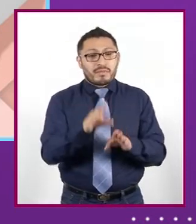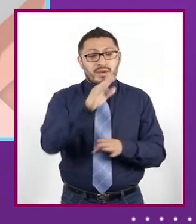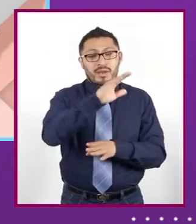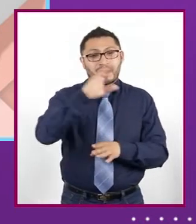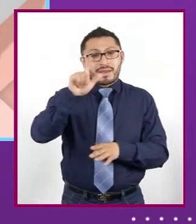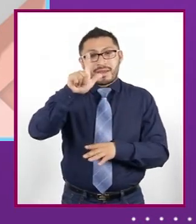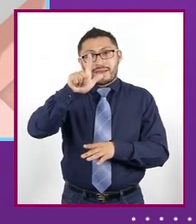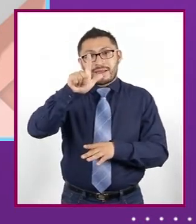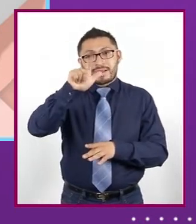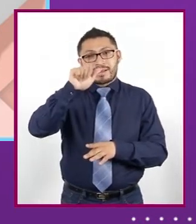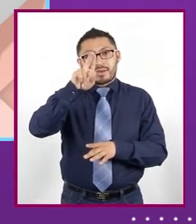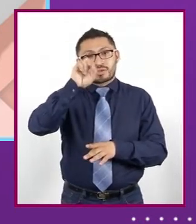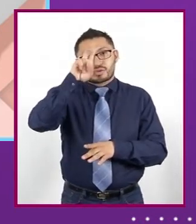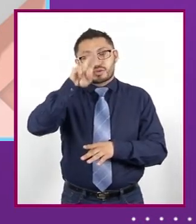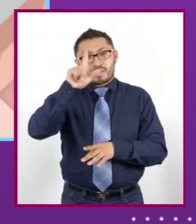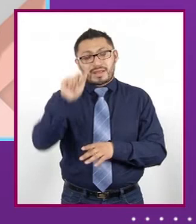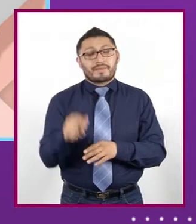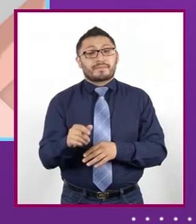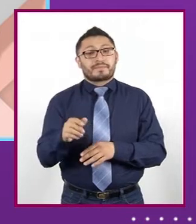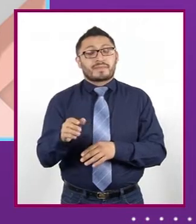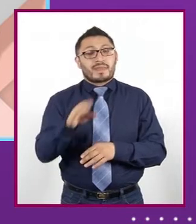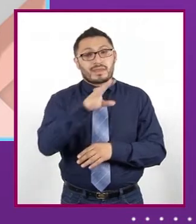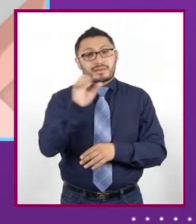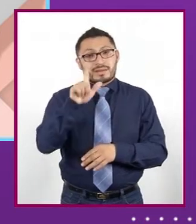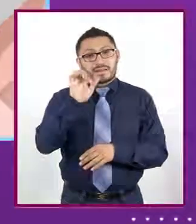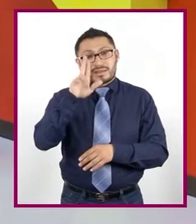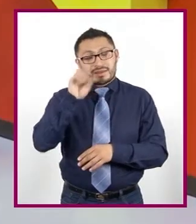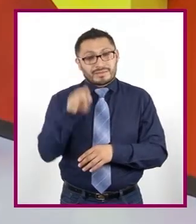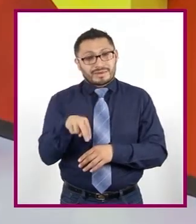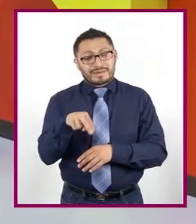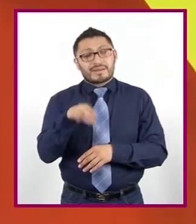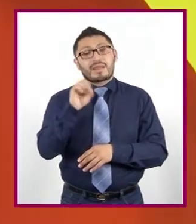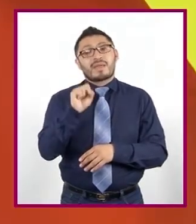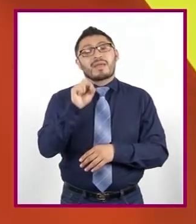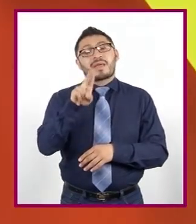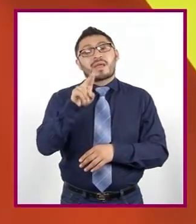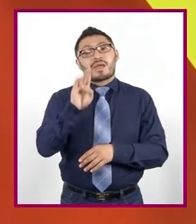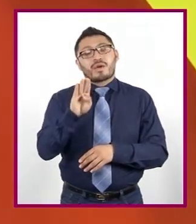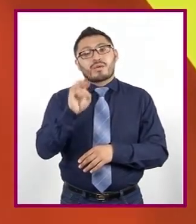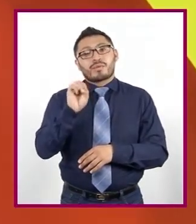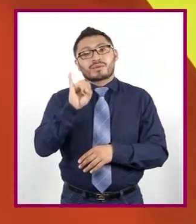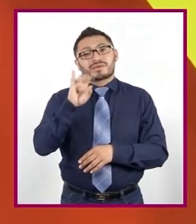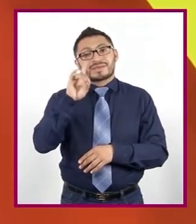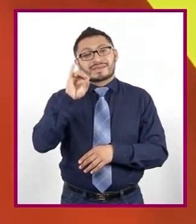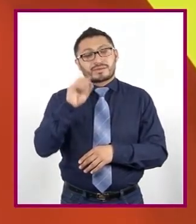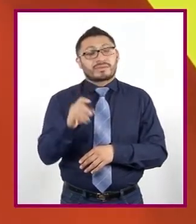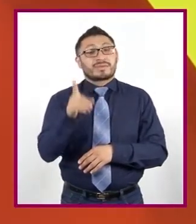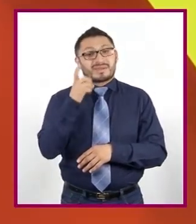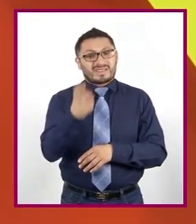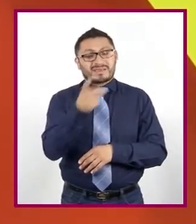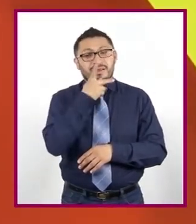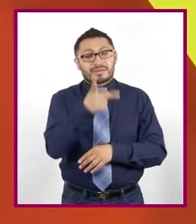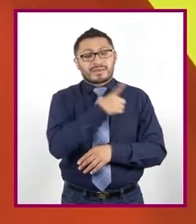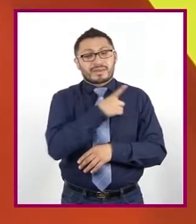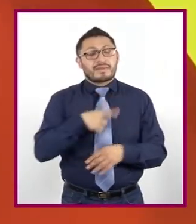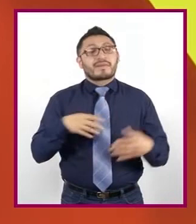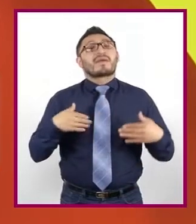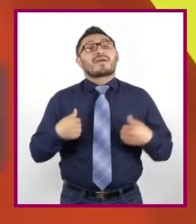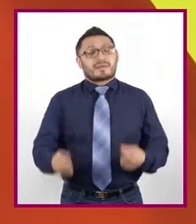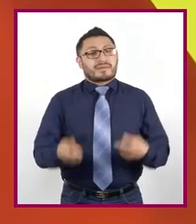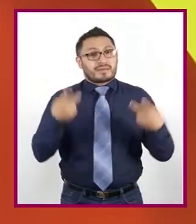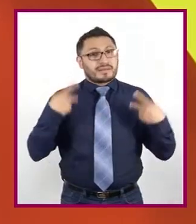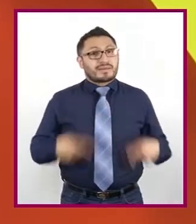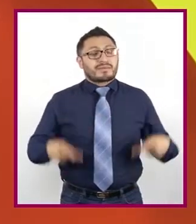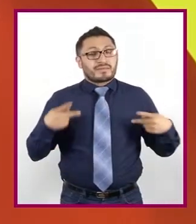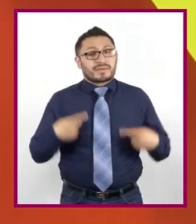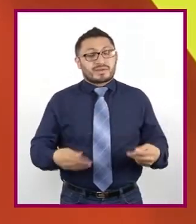cláusula, celebran, subsidio. Estos términos deben ser comprendidos por quienes emplean el